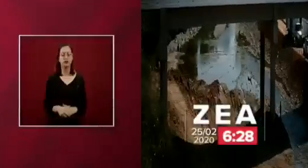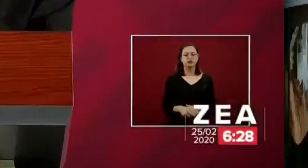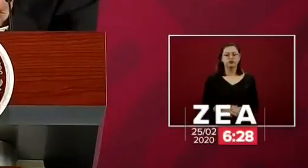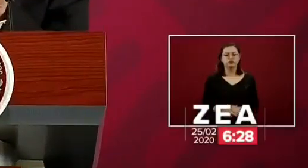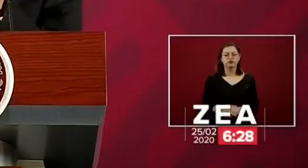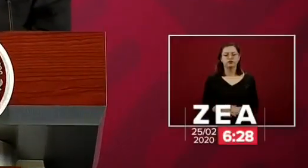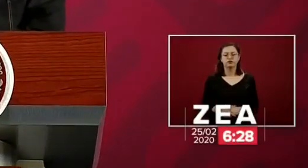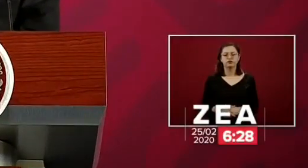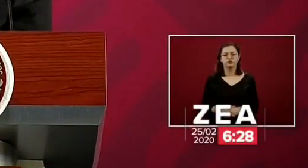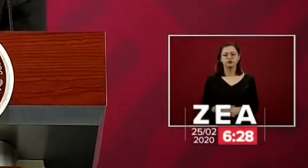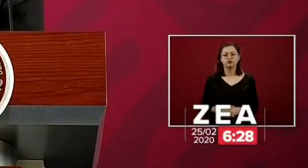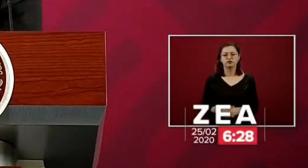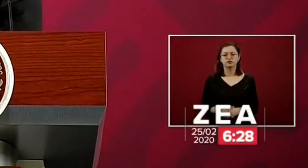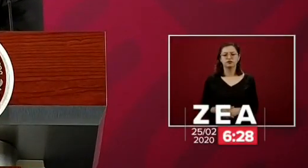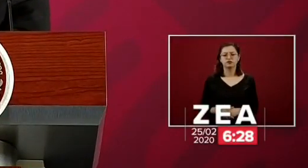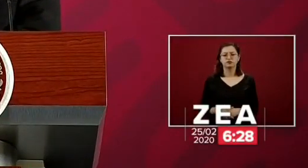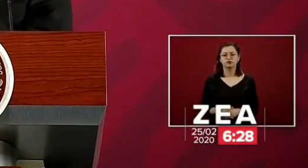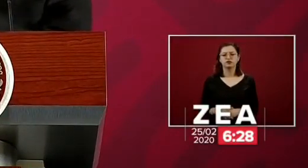Esto